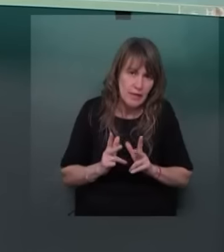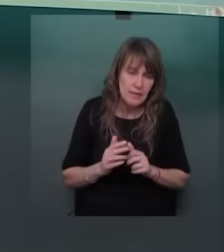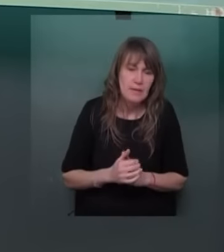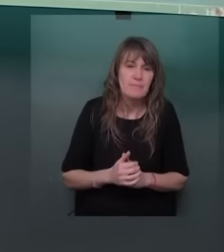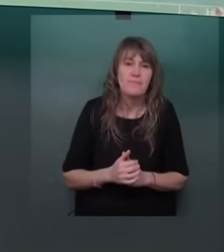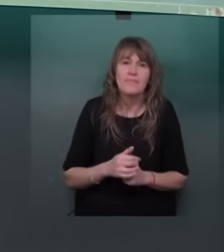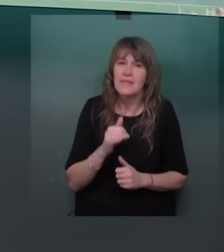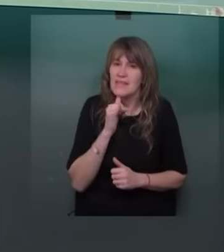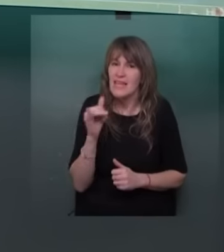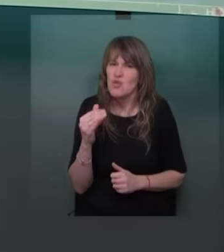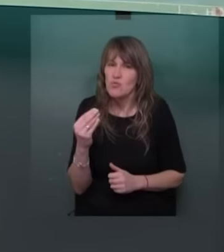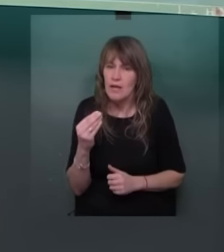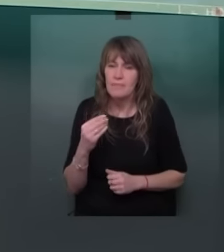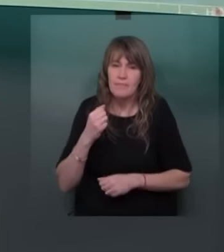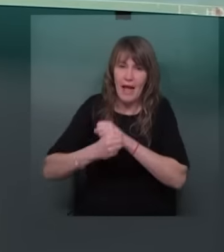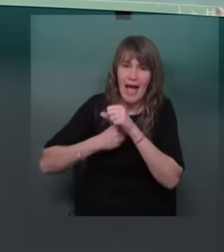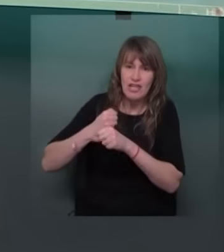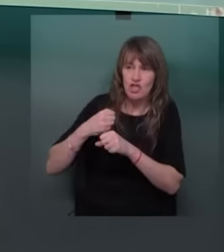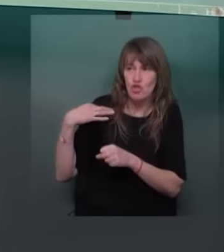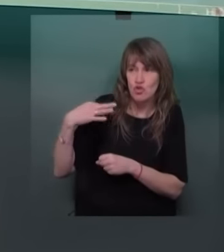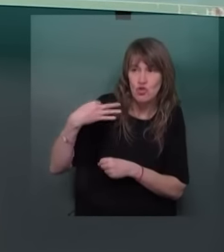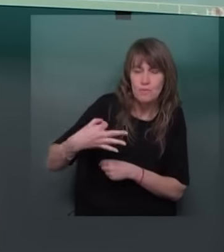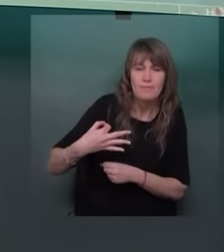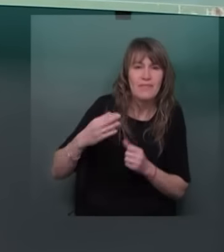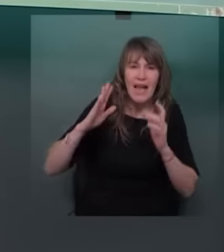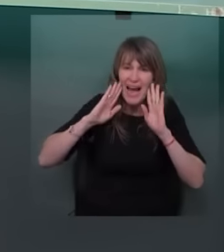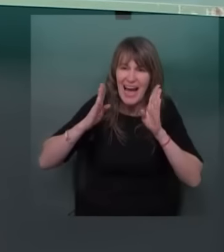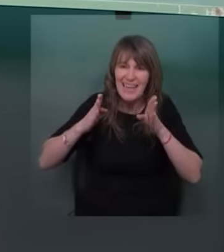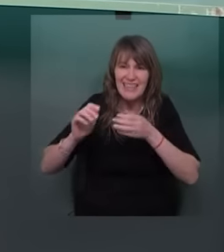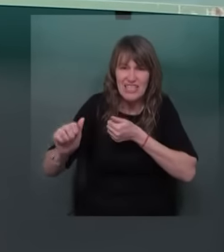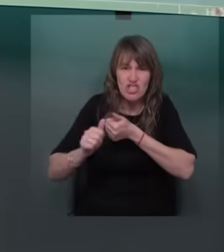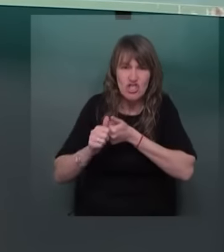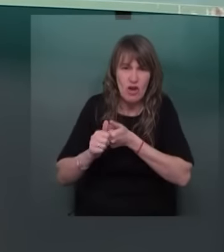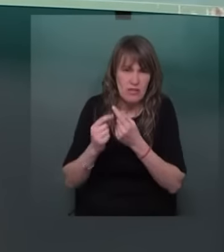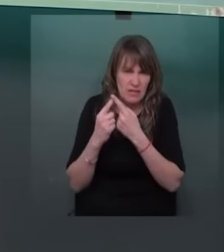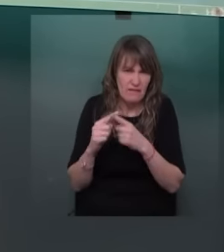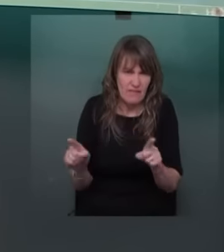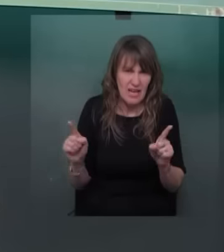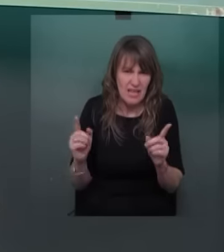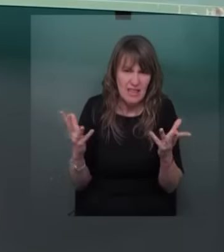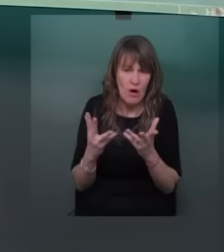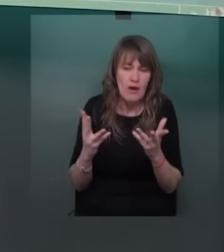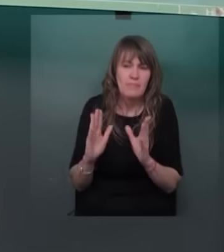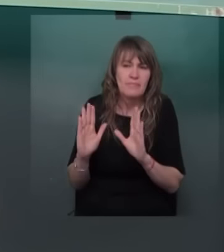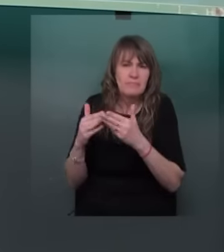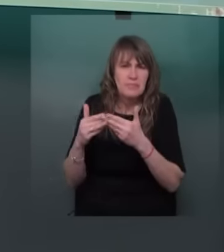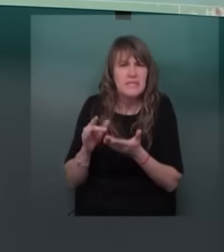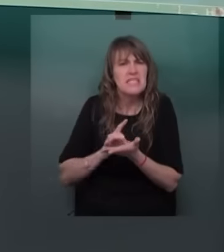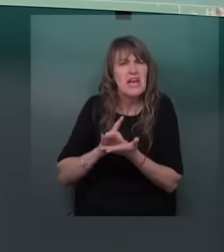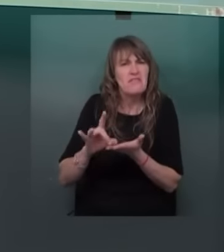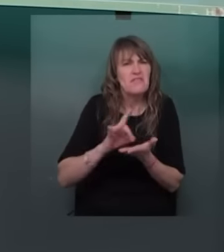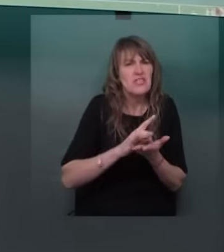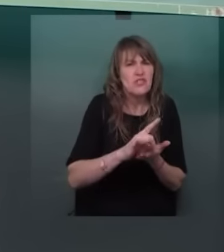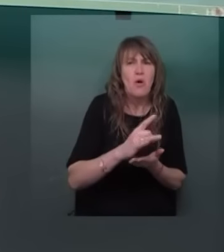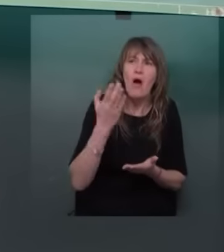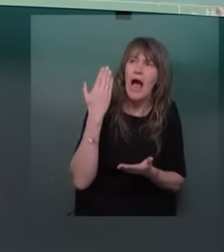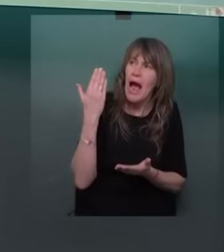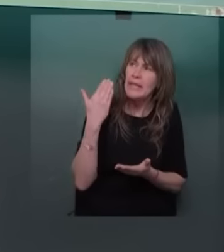que en estos últimos años se ha deteriorado la atención en el primer nivel y Se cerraron servicios que se brindaban de